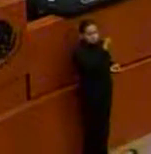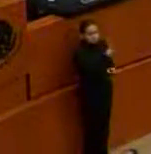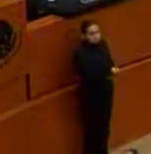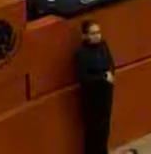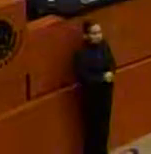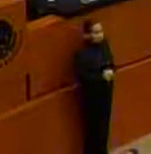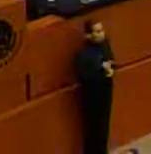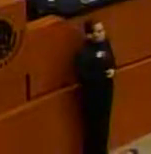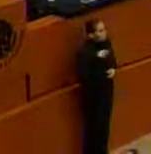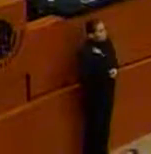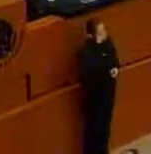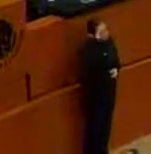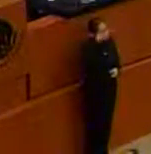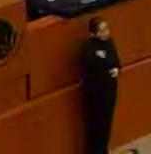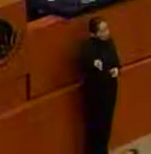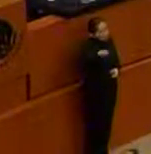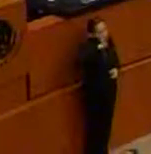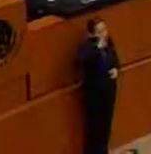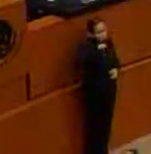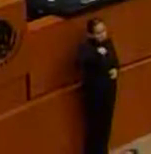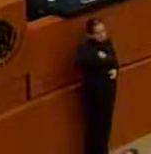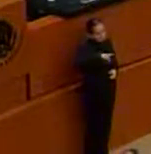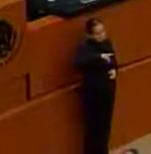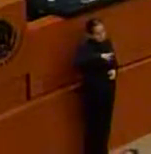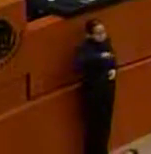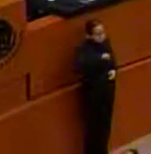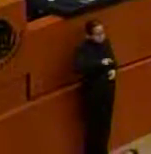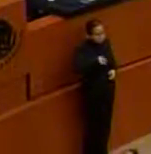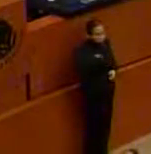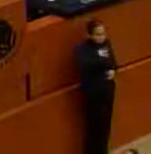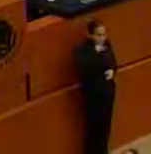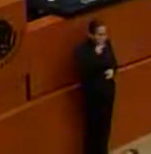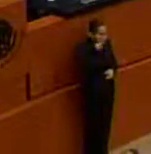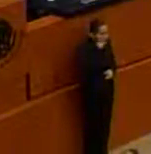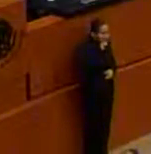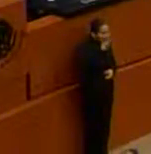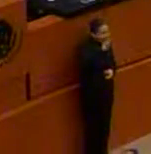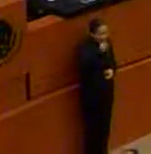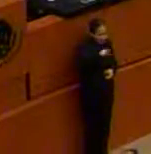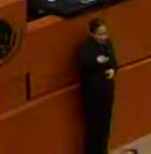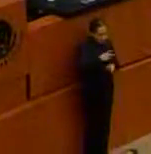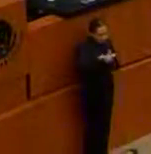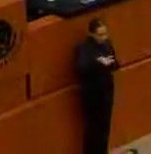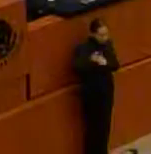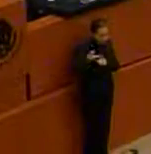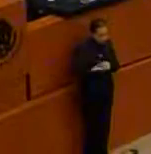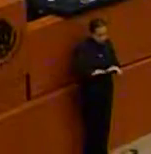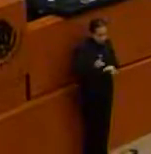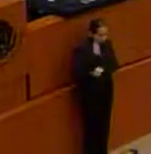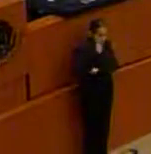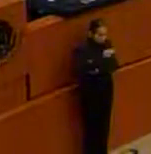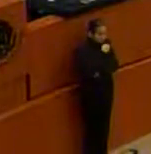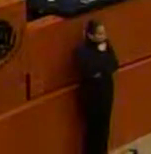Irán. Nadie piensa en el caso de Irán. Pero Irán,